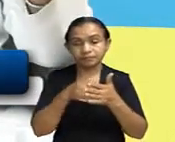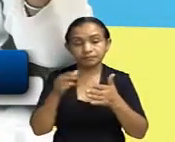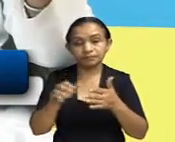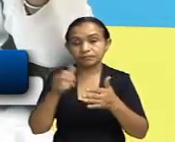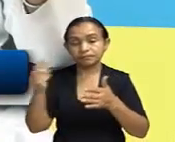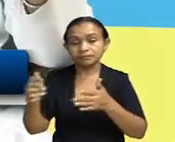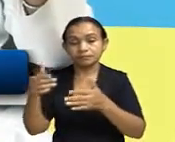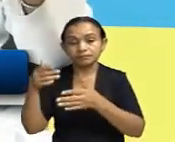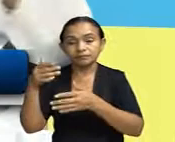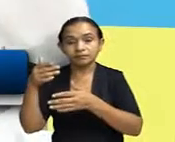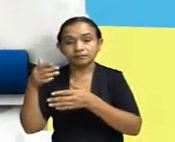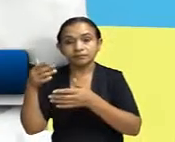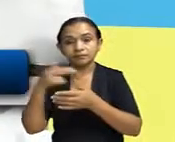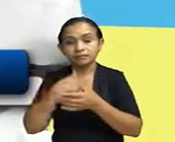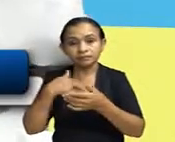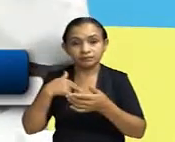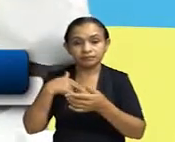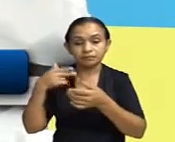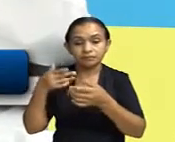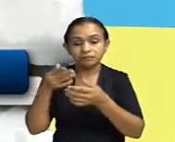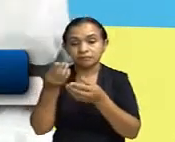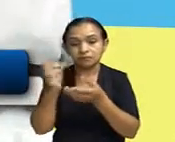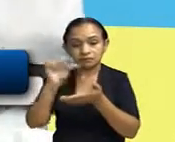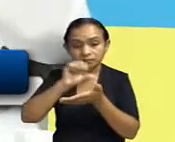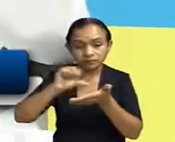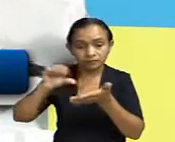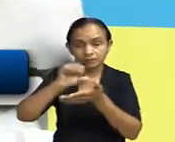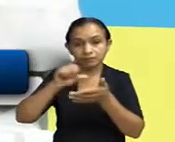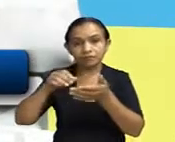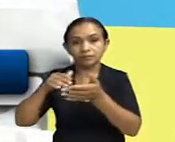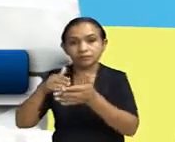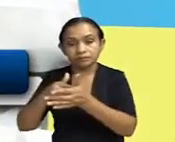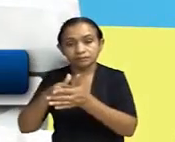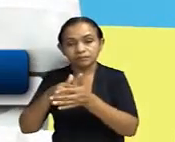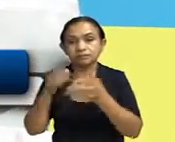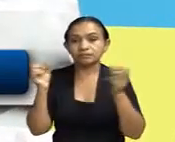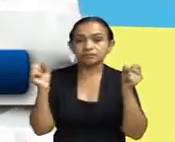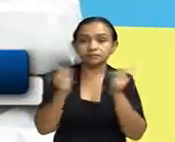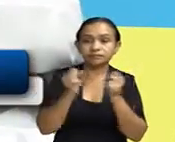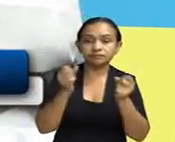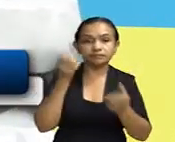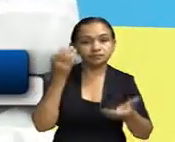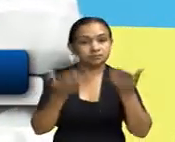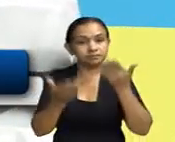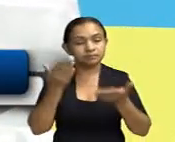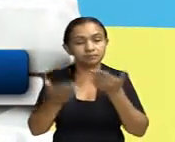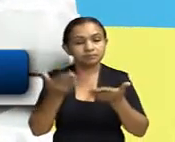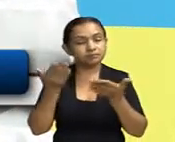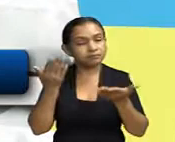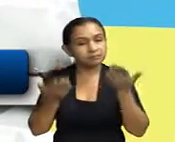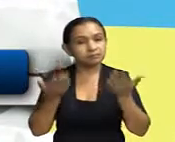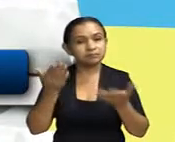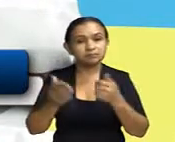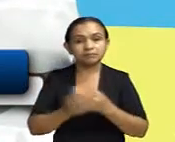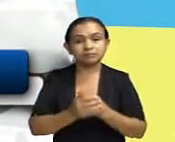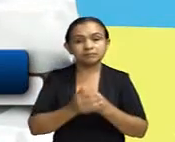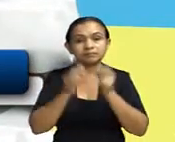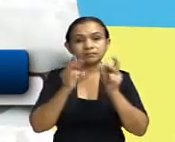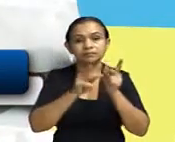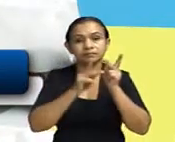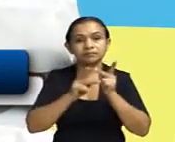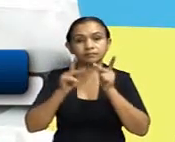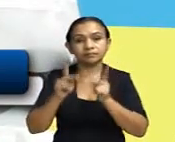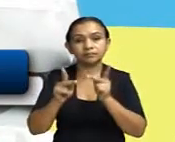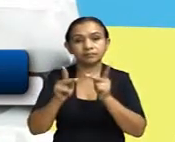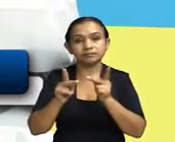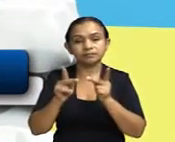de angina que son por ateromas o por grasa o por obstrucción de la luz. ¿Tiene que ver con el clima, por ejemplo? En la prismeta, sí. Por ejemplo, una persona que esté muy cerca